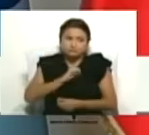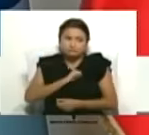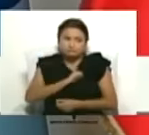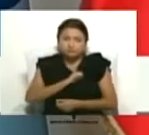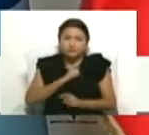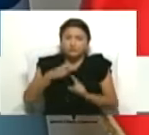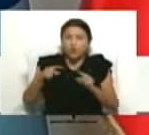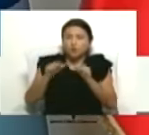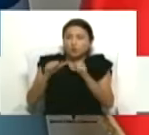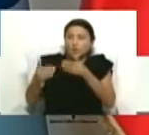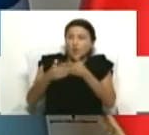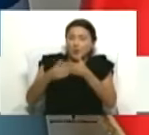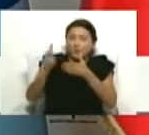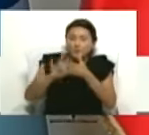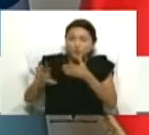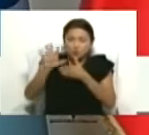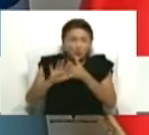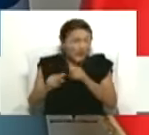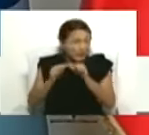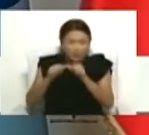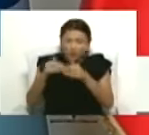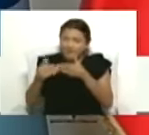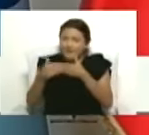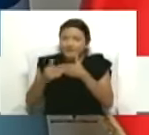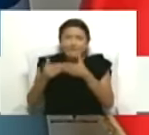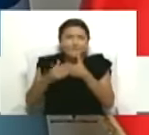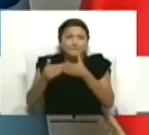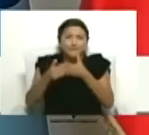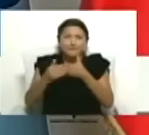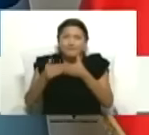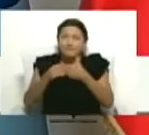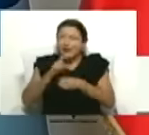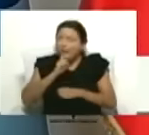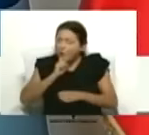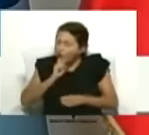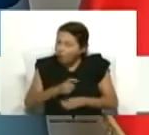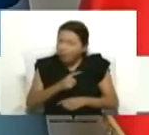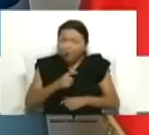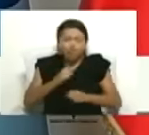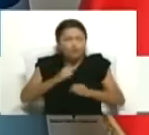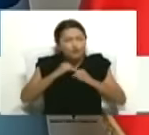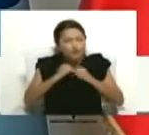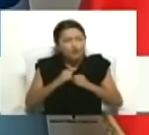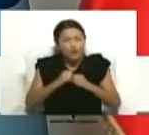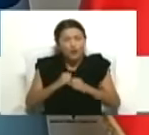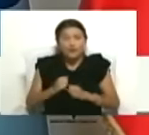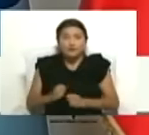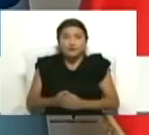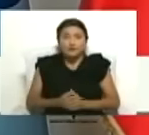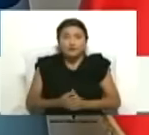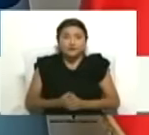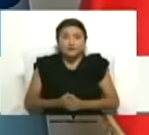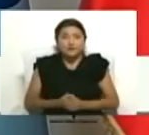cesar en su afán, yo diría ya, de odio inmemorial